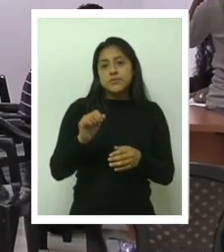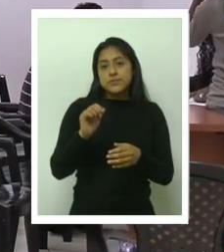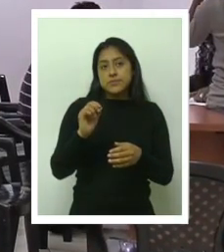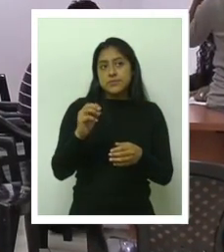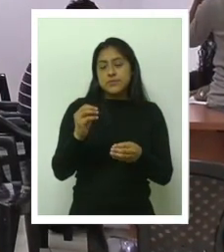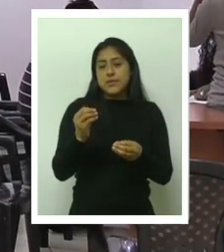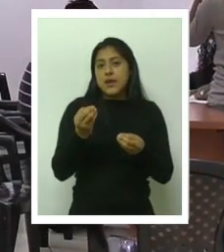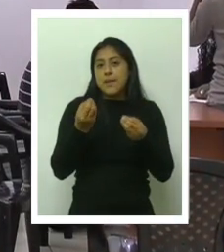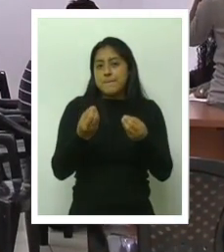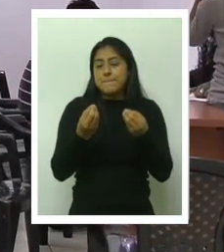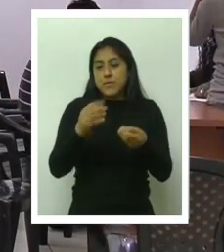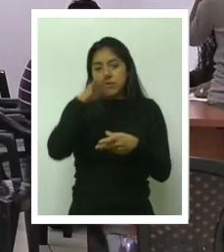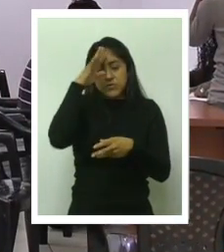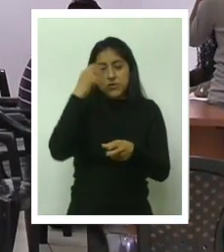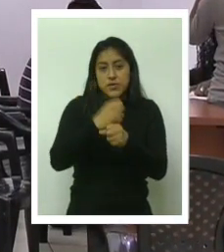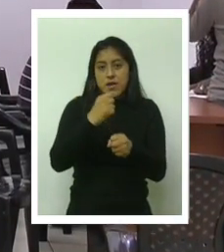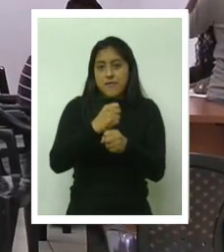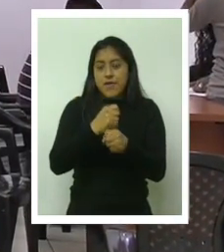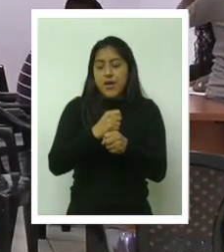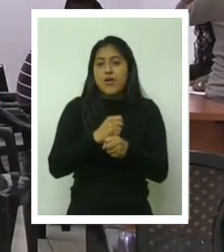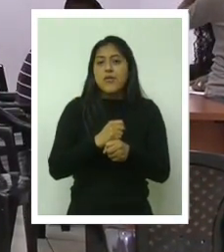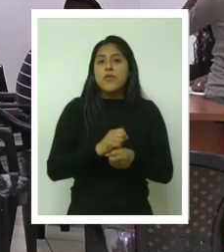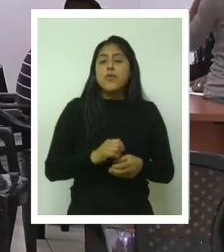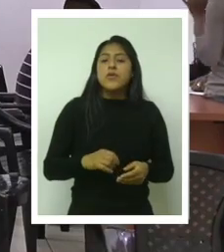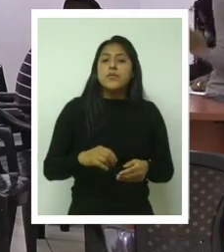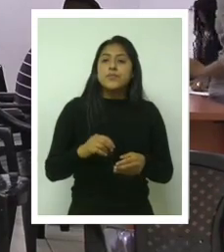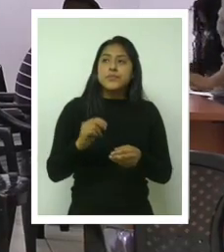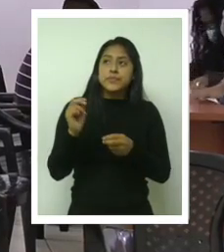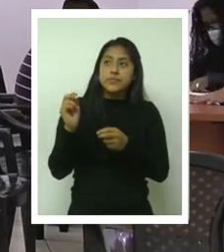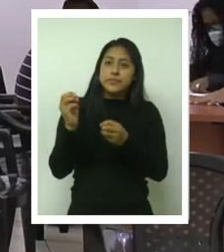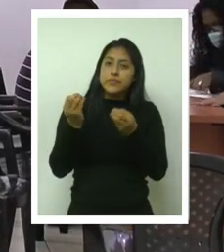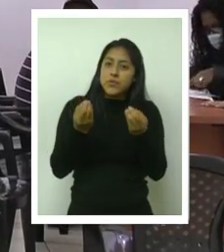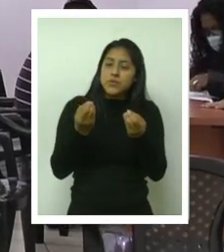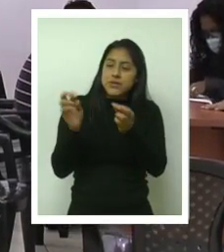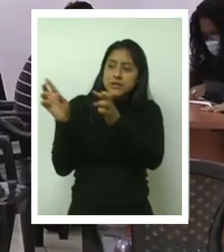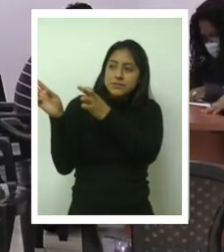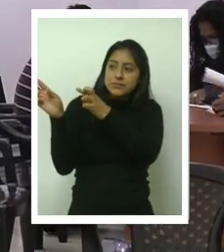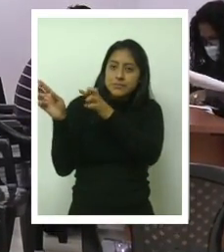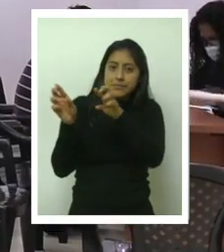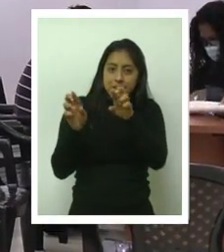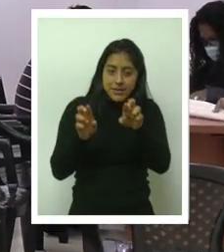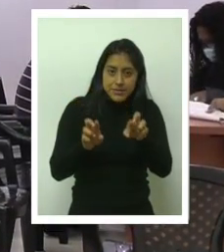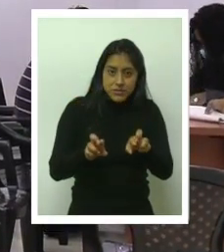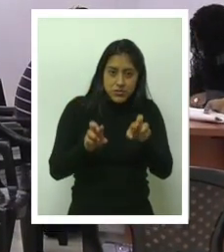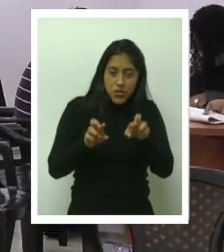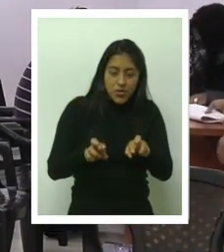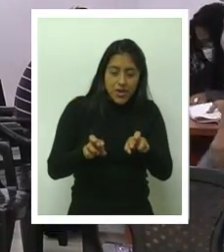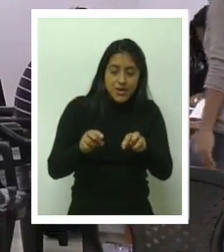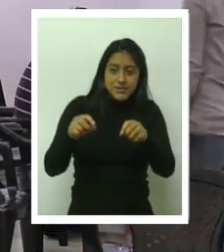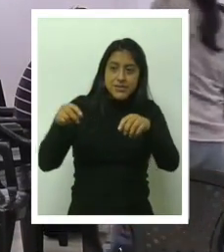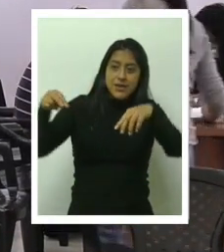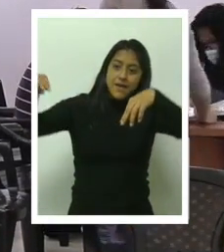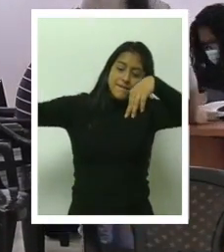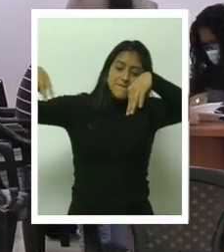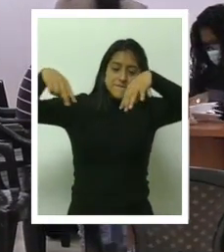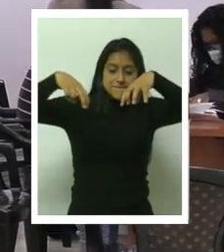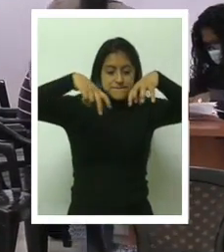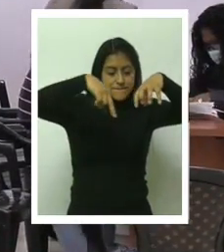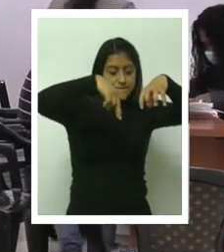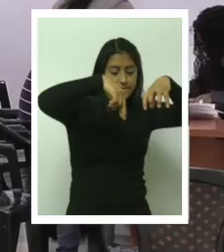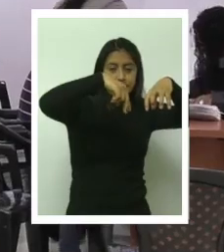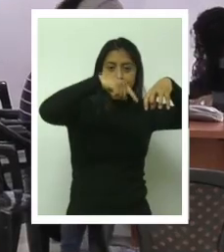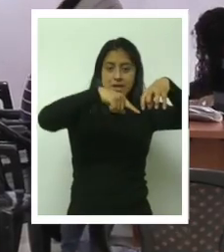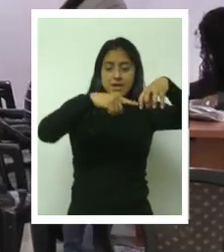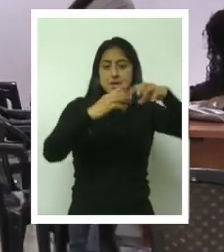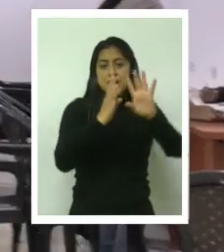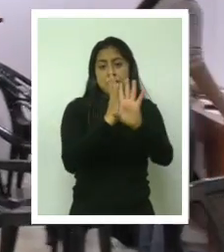demanda, o la época, mejor dicho, de alta demanda? Pues es a la época en la cual muchas personas se acercan a las diferentes oficinas de RENAP a realizar diferentes trámites. Como